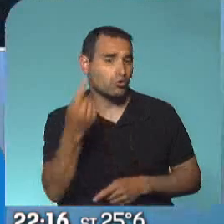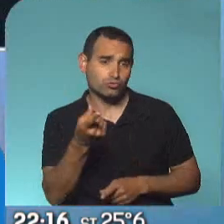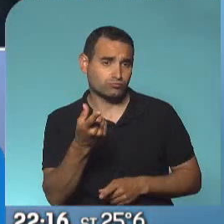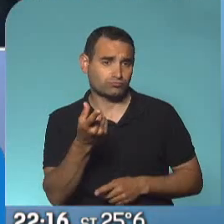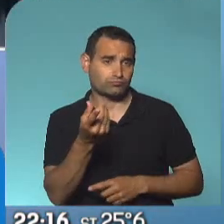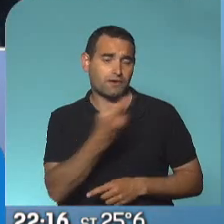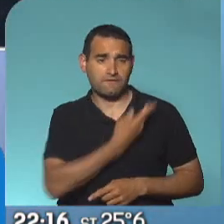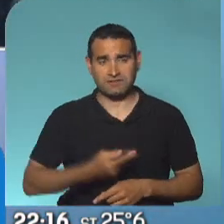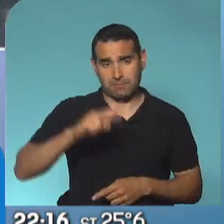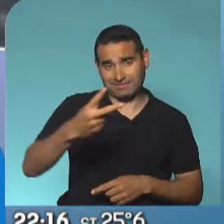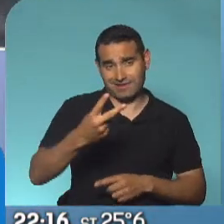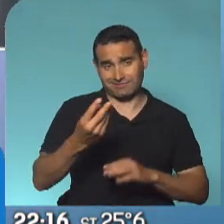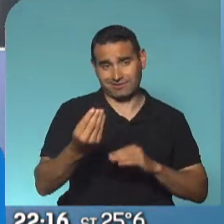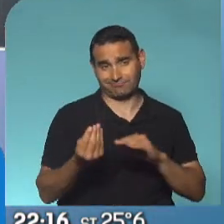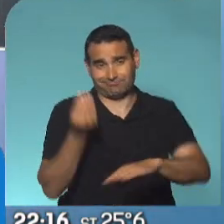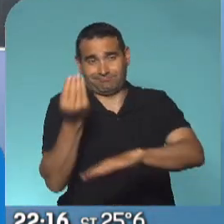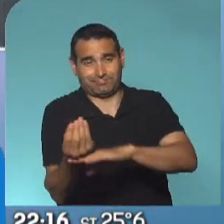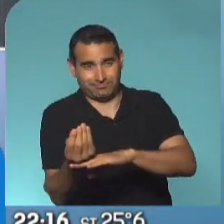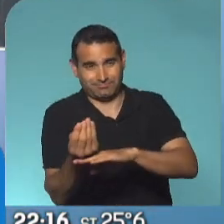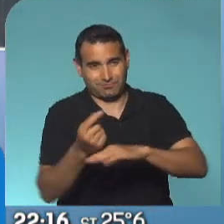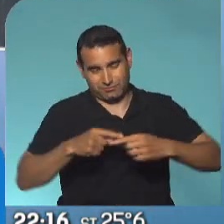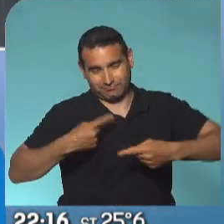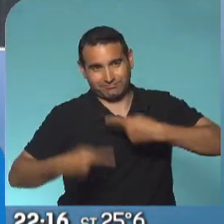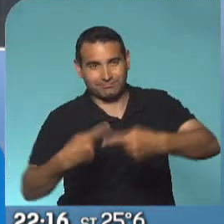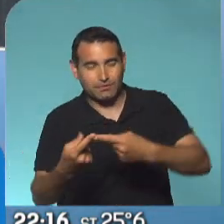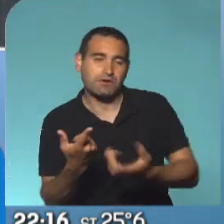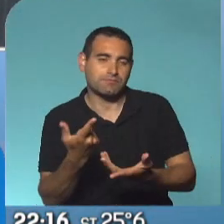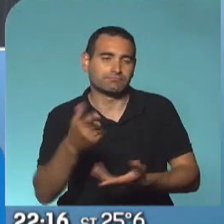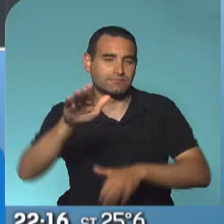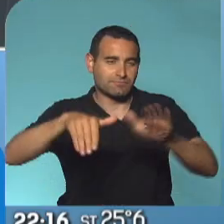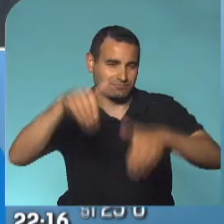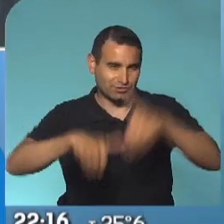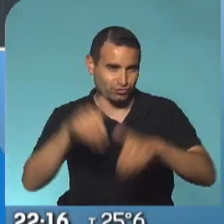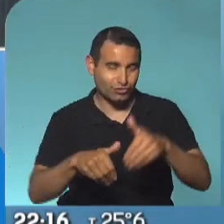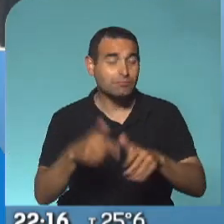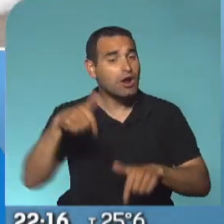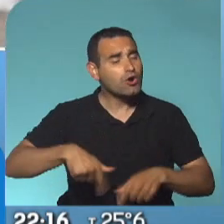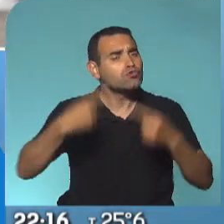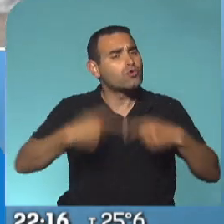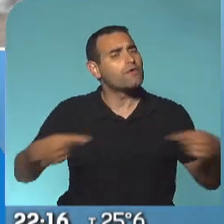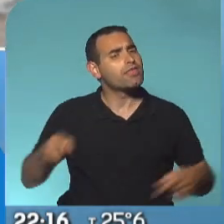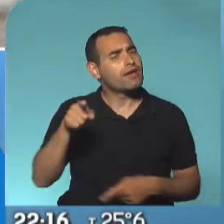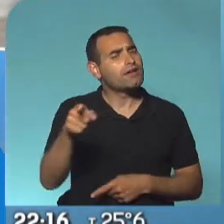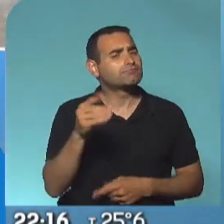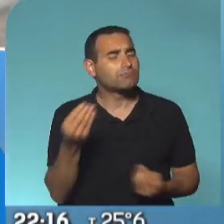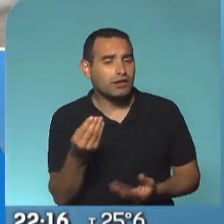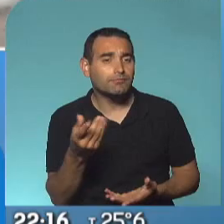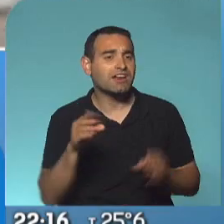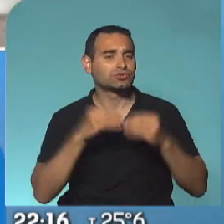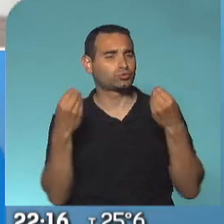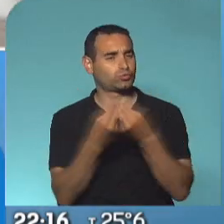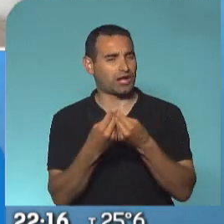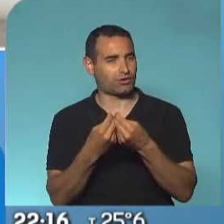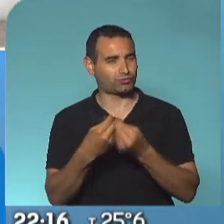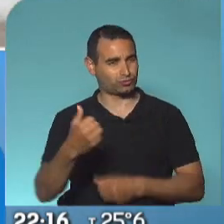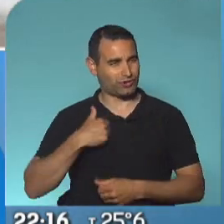por el vicepresidente, lo que seguía en la cadena, y bueno, se convocaron elecciones. Pero me parece que la novedad tiene que ver con eso, con el resultado del